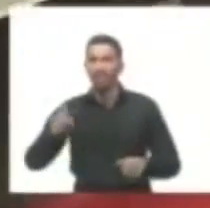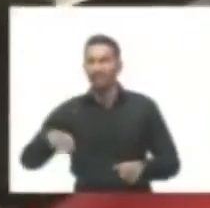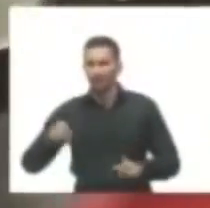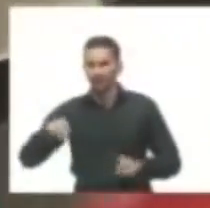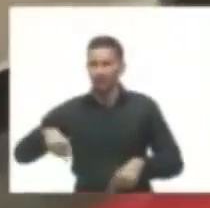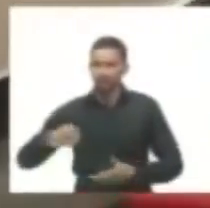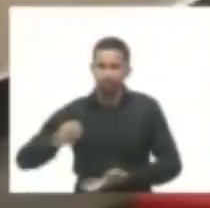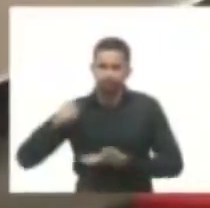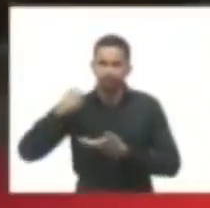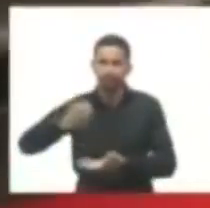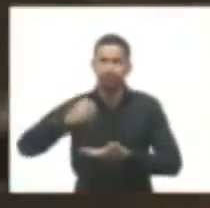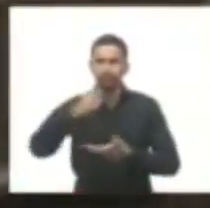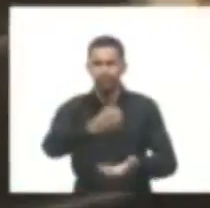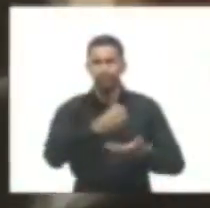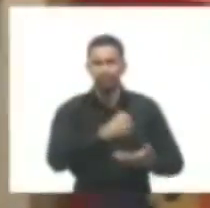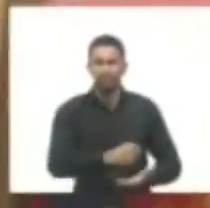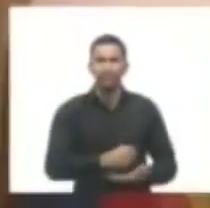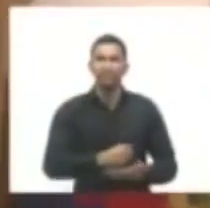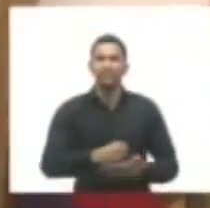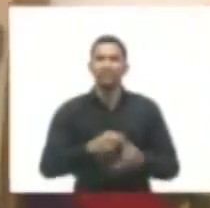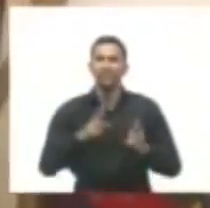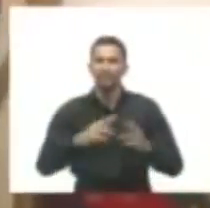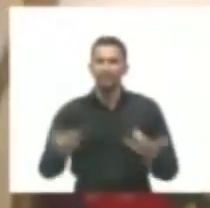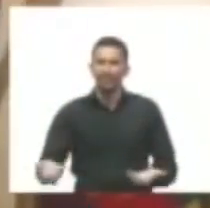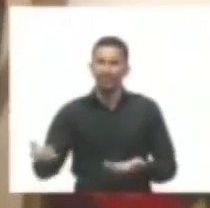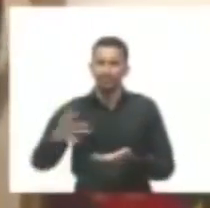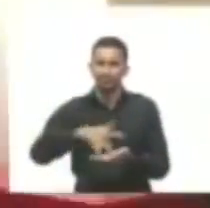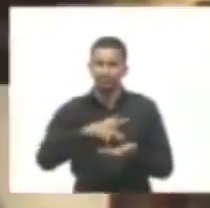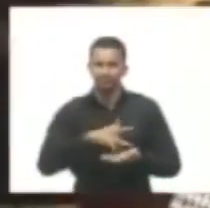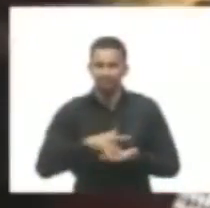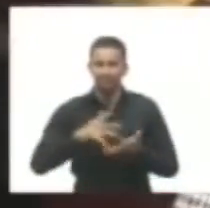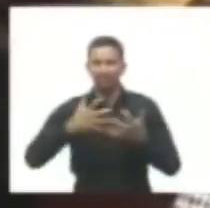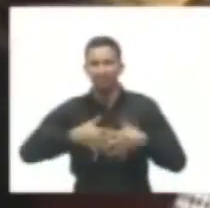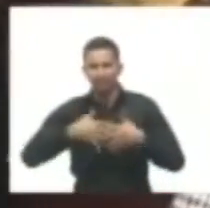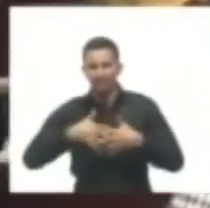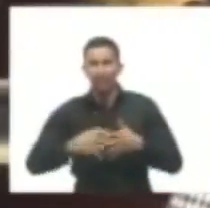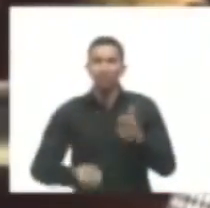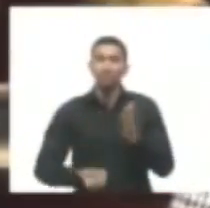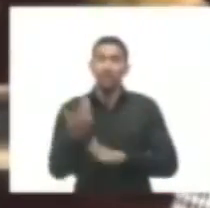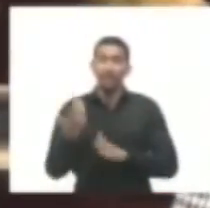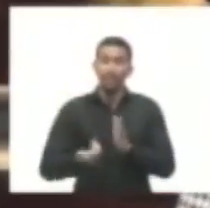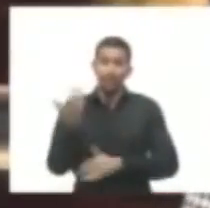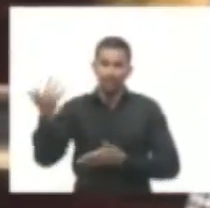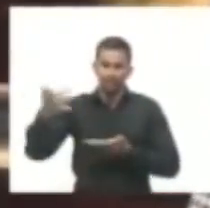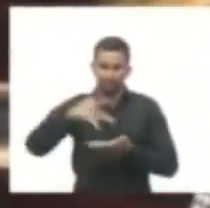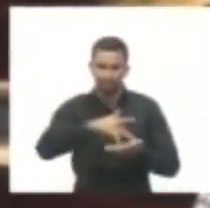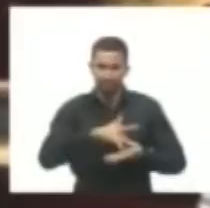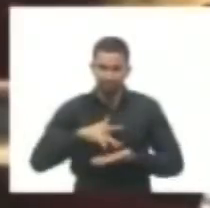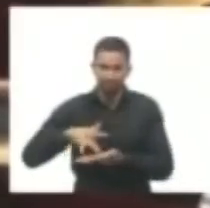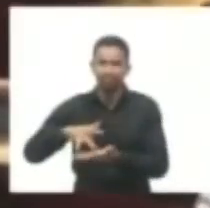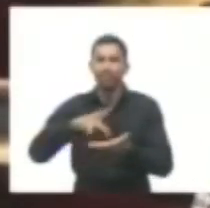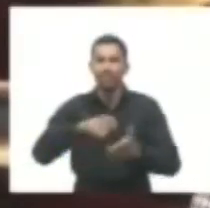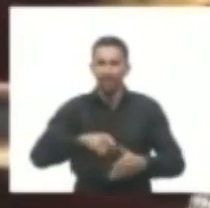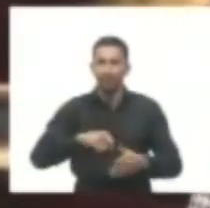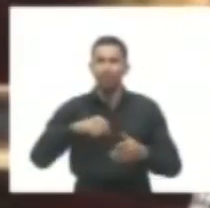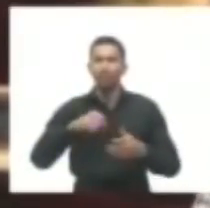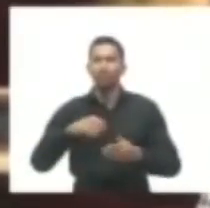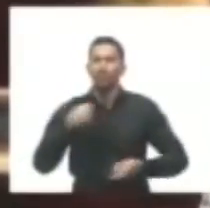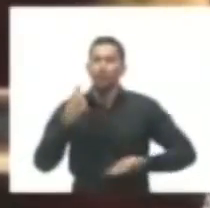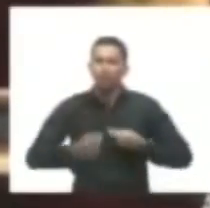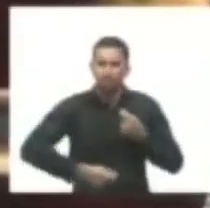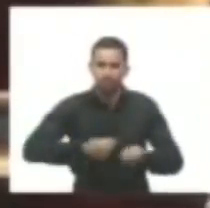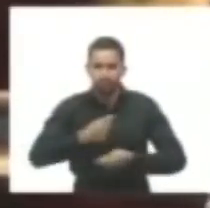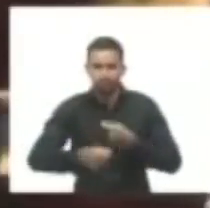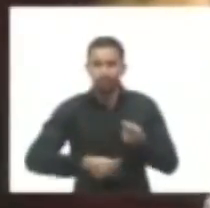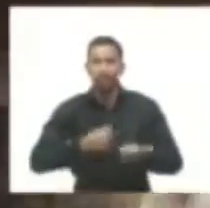y necesitamos que vengan nuevas compañías, nuevas empresas, que el comercio se dinamice, que vuelva la